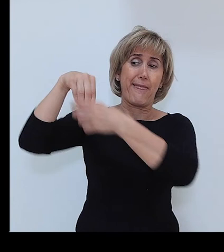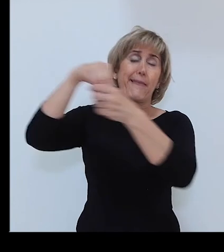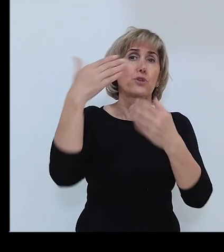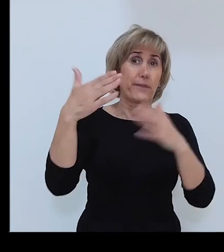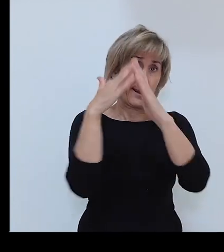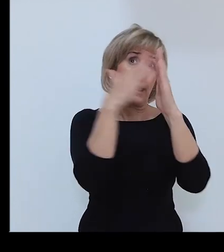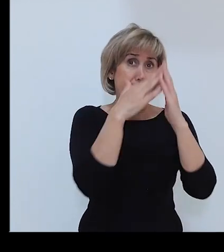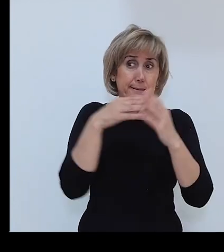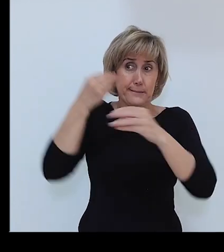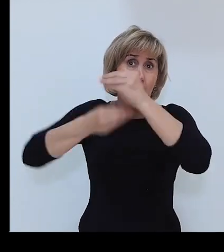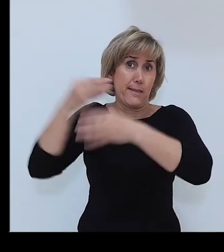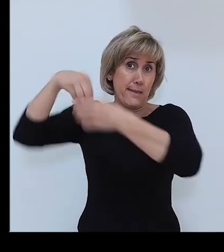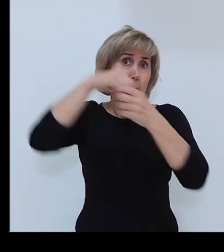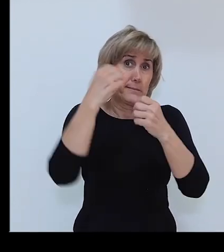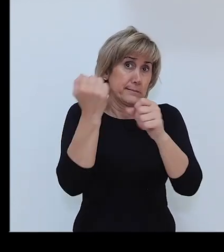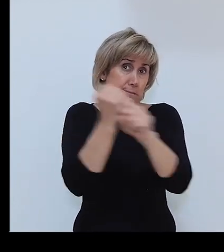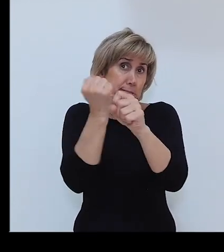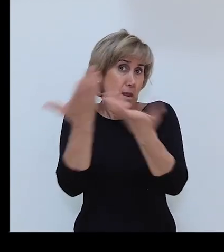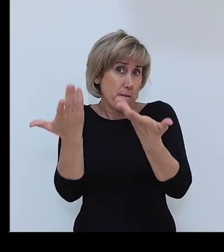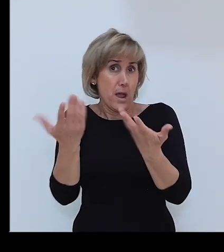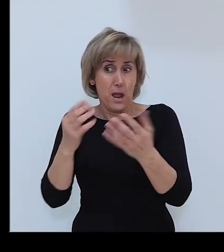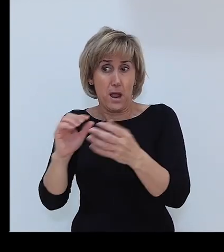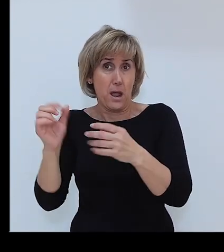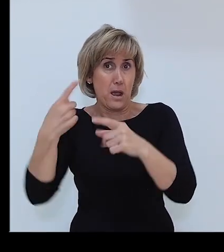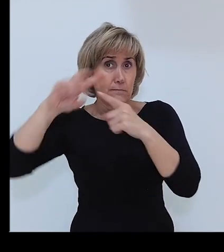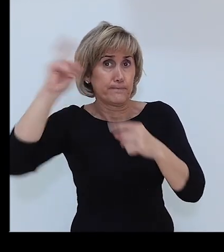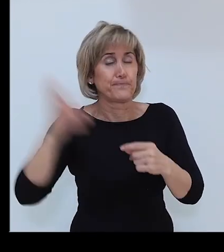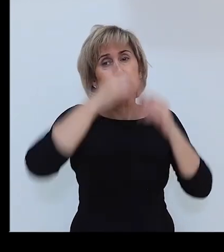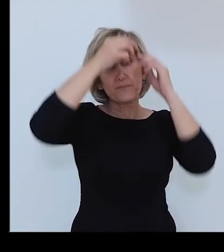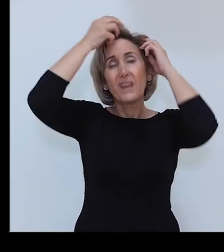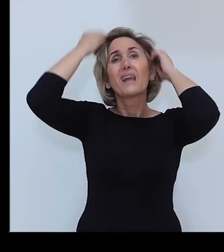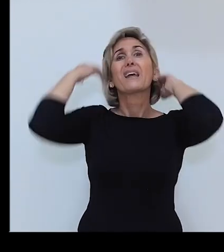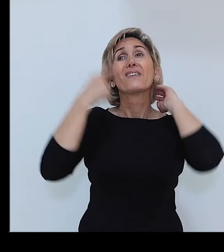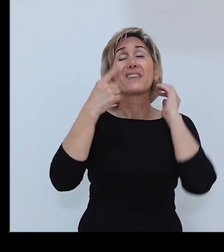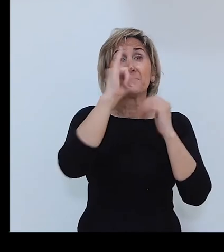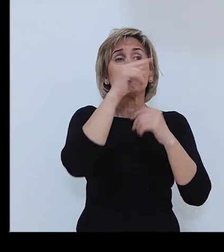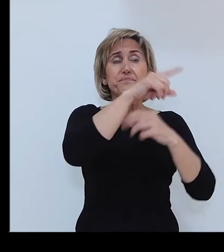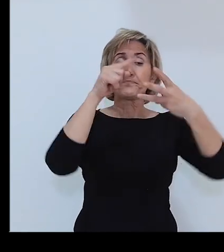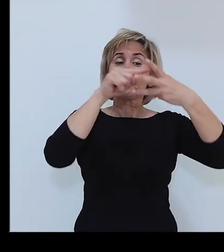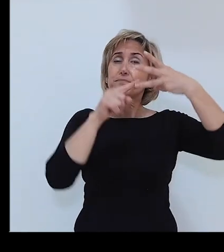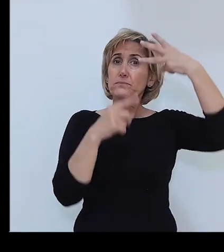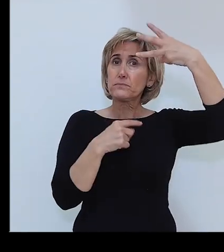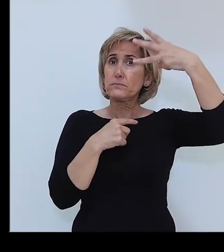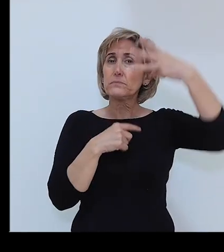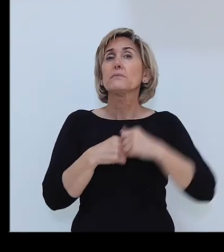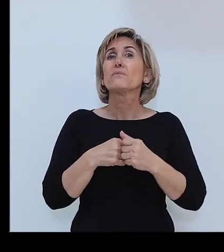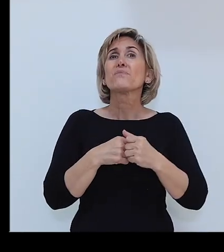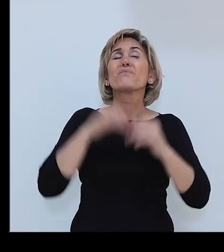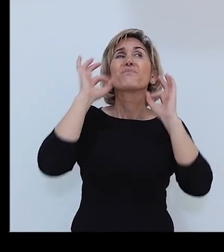de servidumbre, mejor dicho, para muchas mujeres que lo siguen desarrollando. Ella analiza aquí, en ese servicio